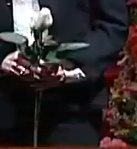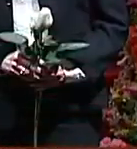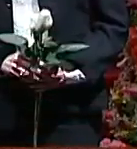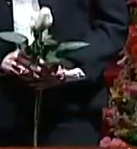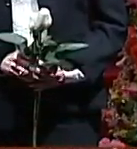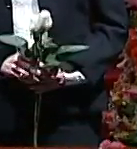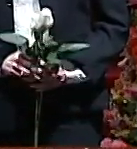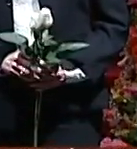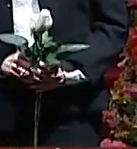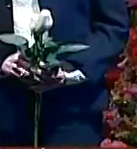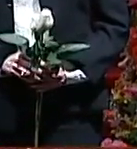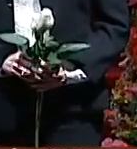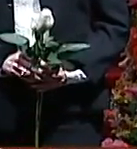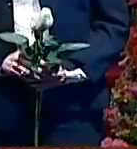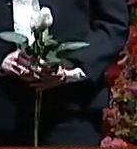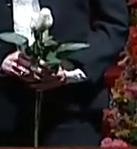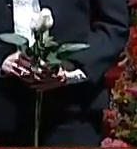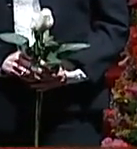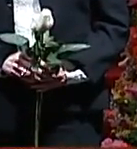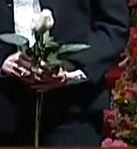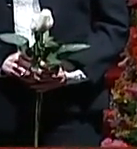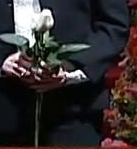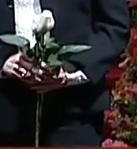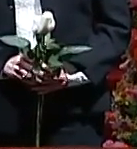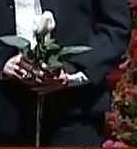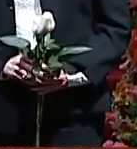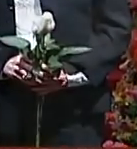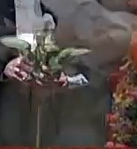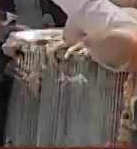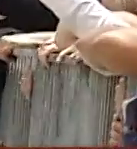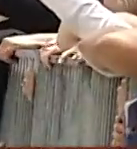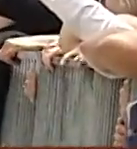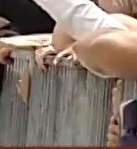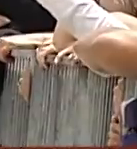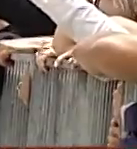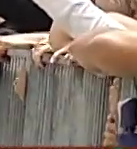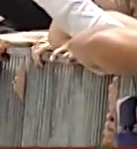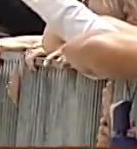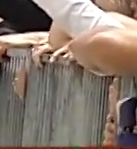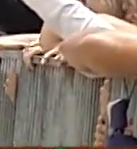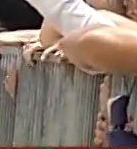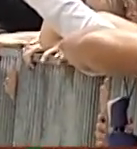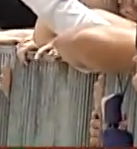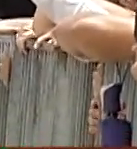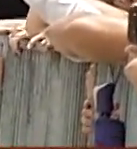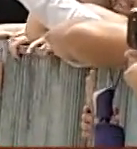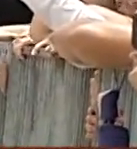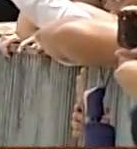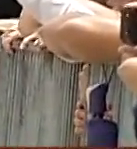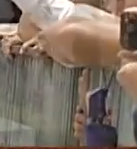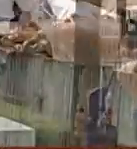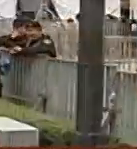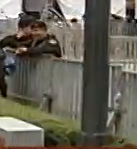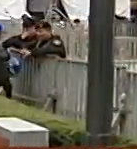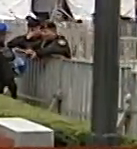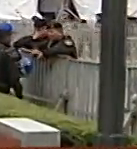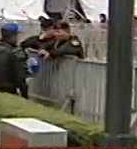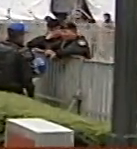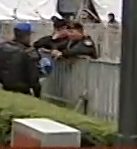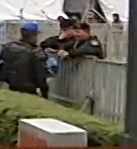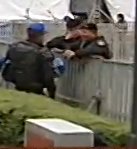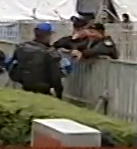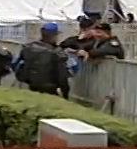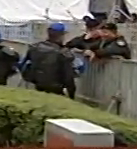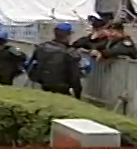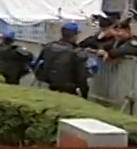y de Teresa agradeció la emotiva y respetuosa respuesta a la ceremonia que el presidente Enrique Peña ofreció con las puertas abiertas